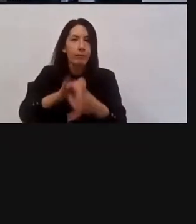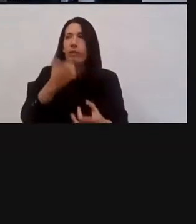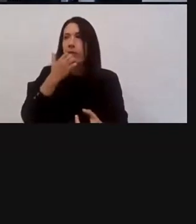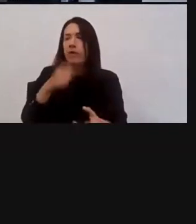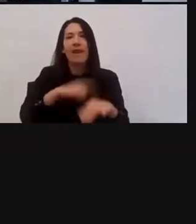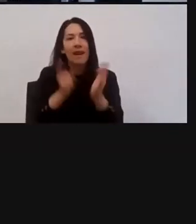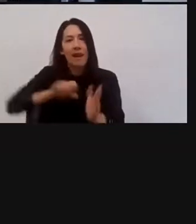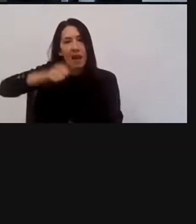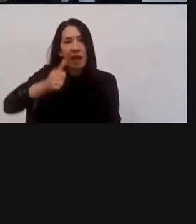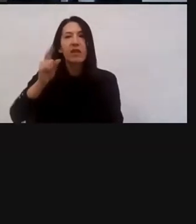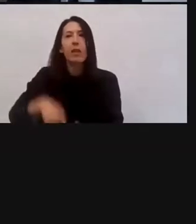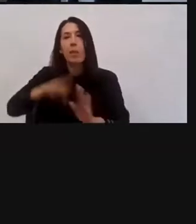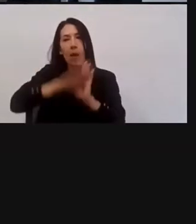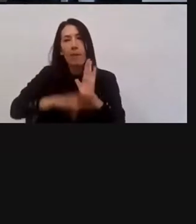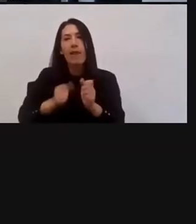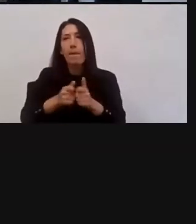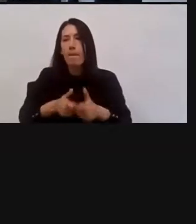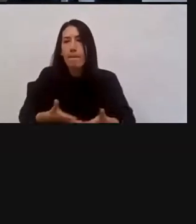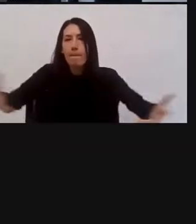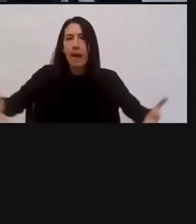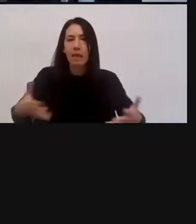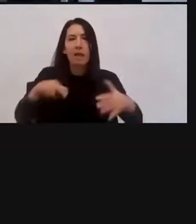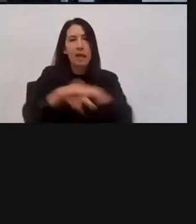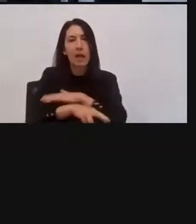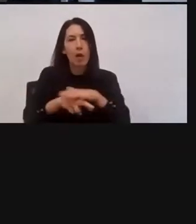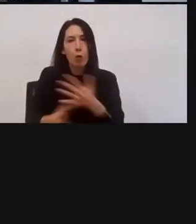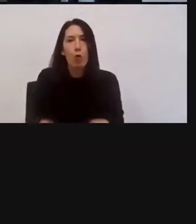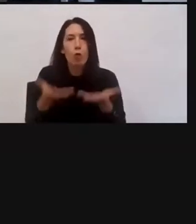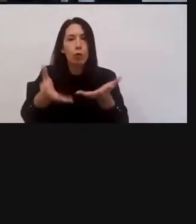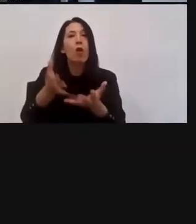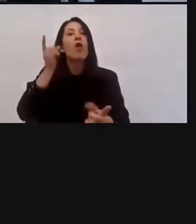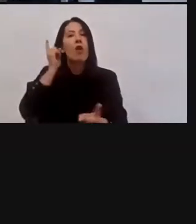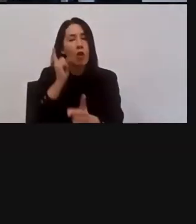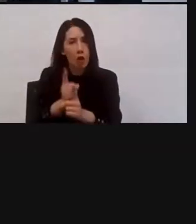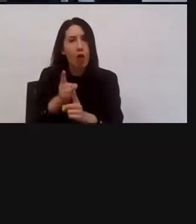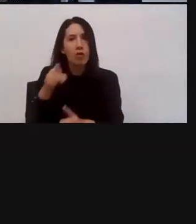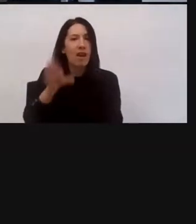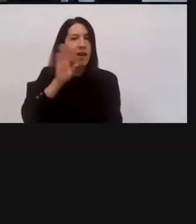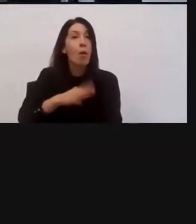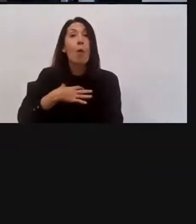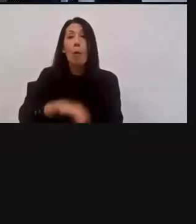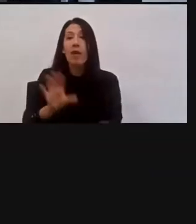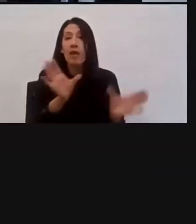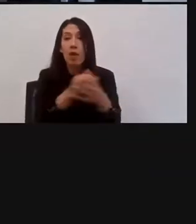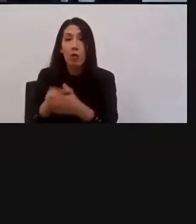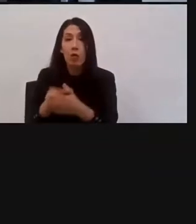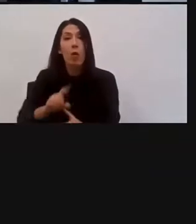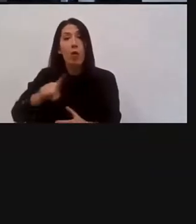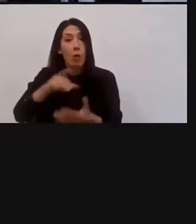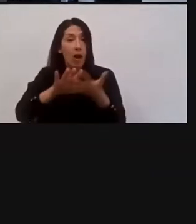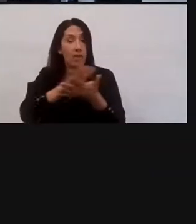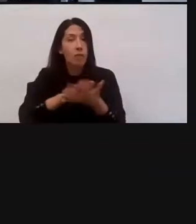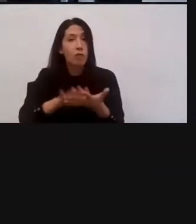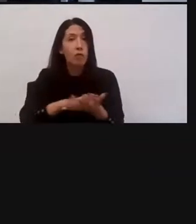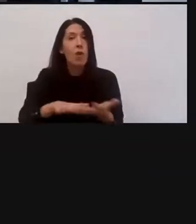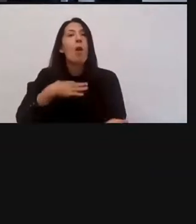programáticas y de ampliación de medidas y de medios contra esta forma de delincuencia. Quizá en los grupos de trabajo que mencionaba Miguel Ángel, pues seguramente se